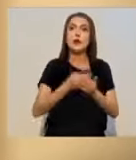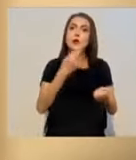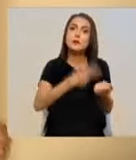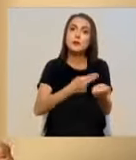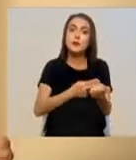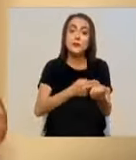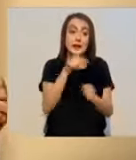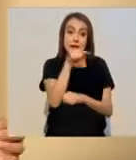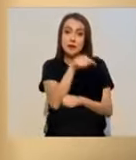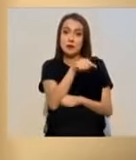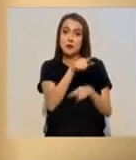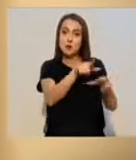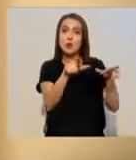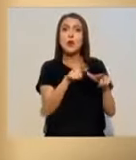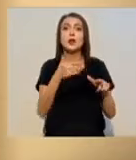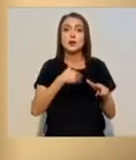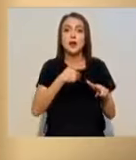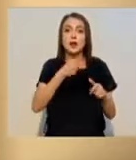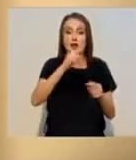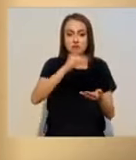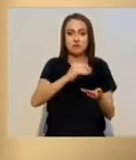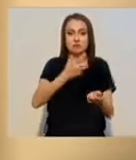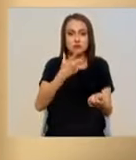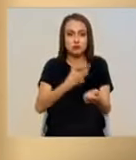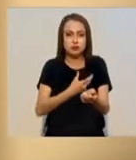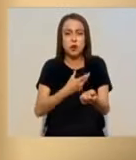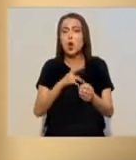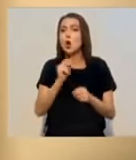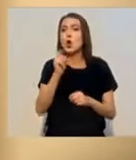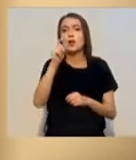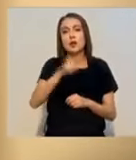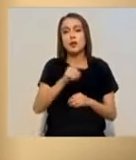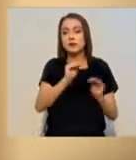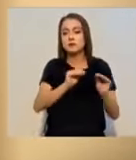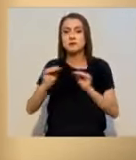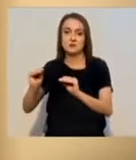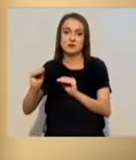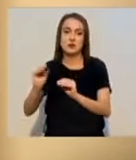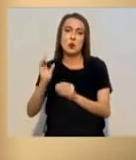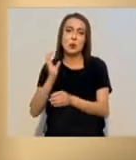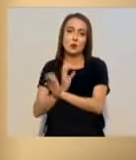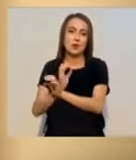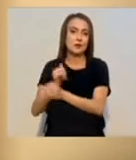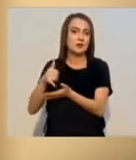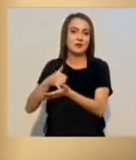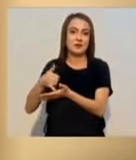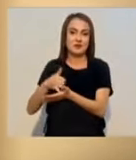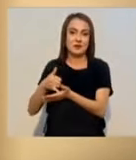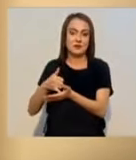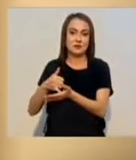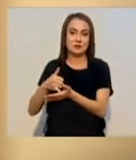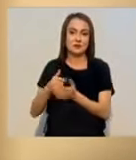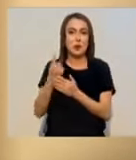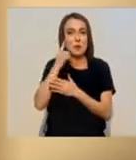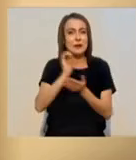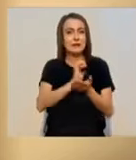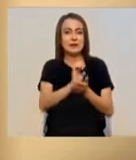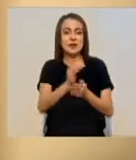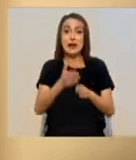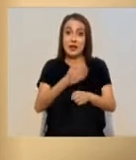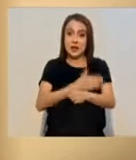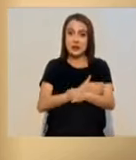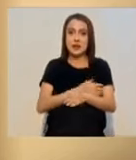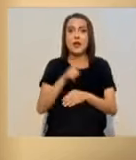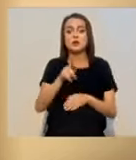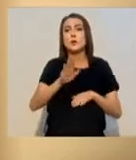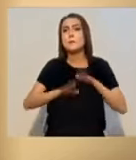hospital para que ahí tenga el tratamiento y no tenga que llegar a una unidad de cuidados intensivos. Entonces, el que hagamos esto